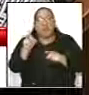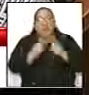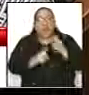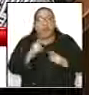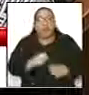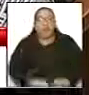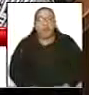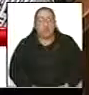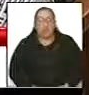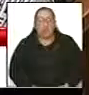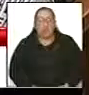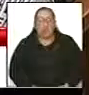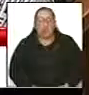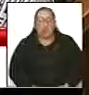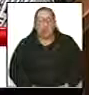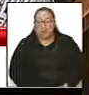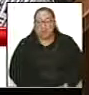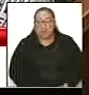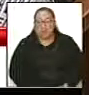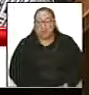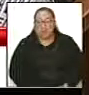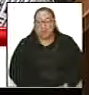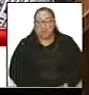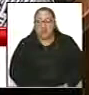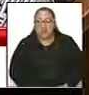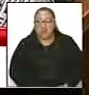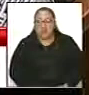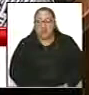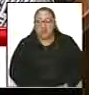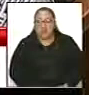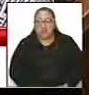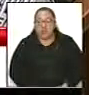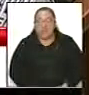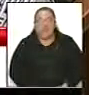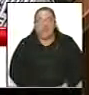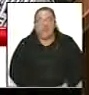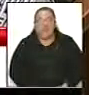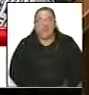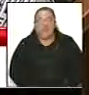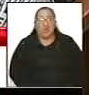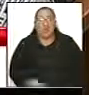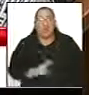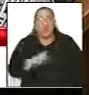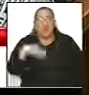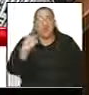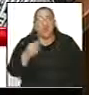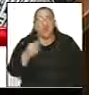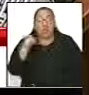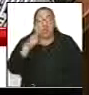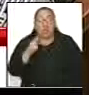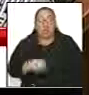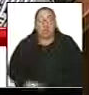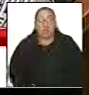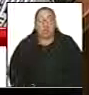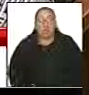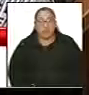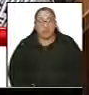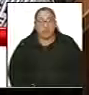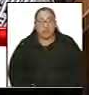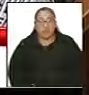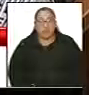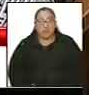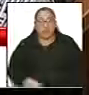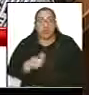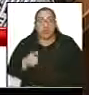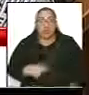estas localidades. Y seguramente, no lo afirmo, pero seguramente en la evaluación tecnológica para cubrir